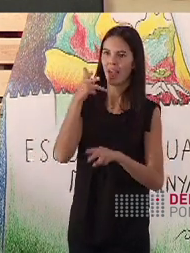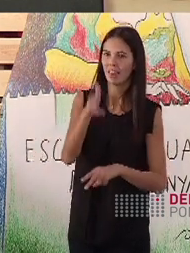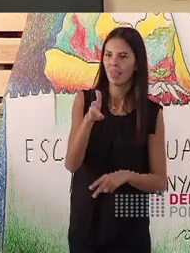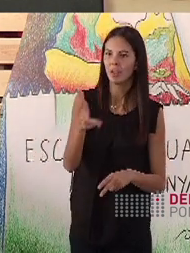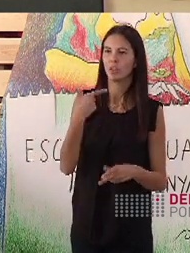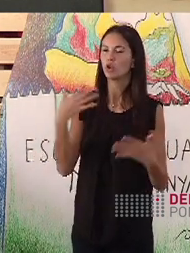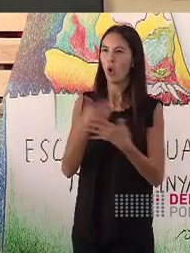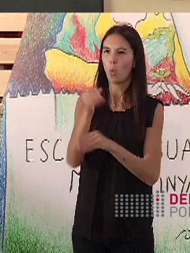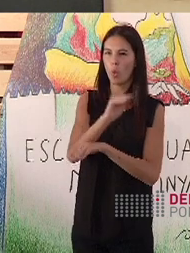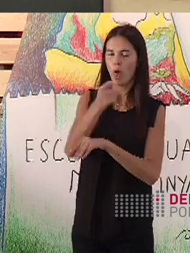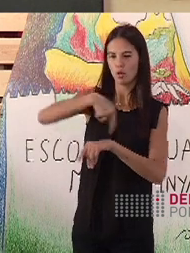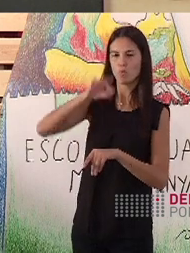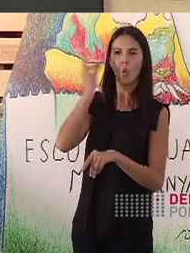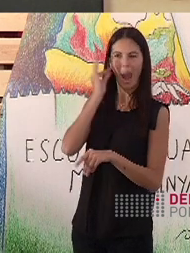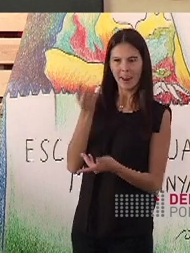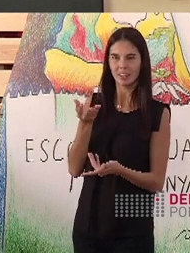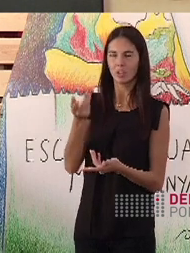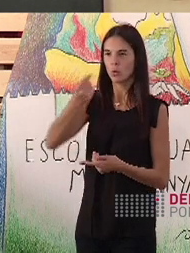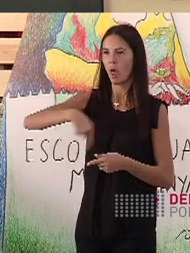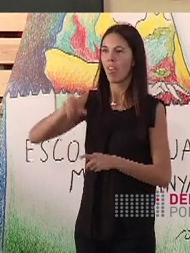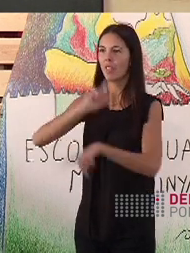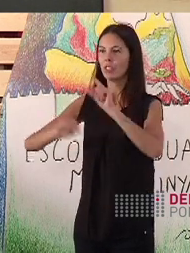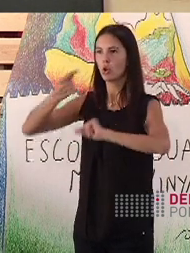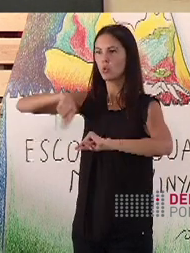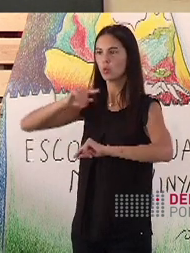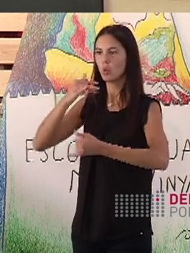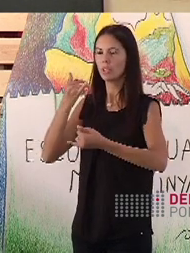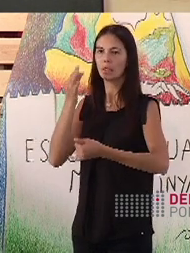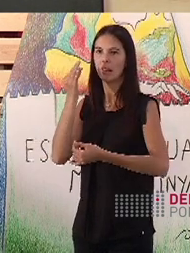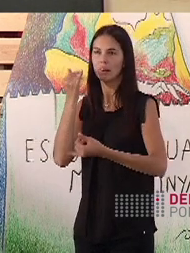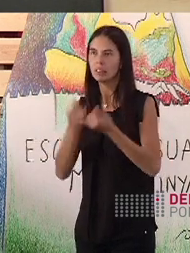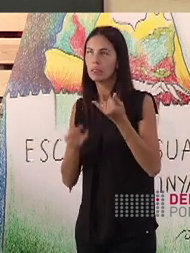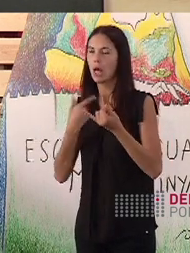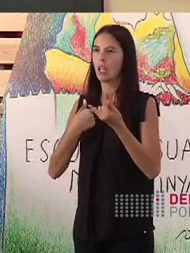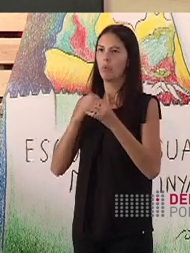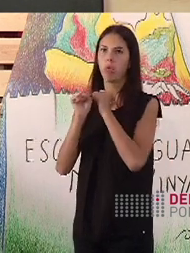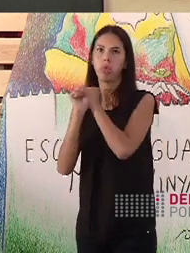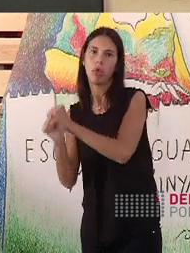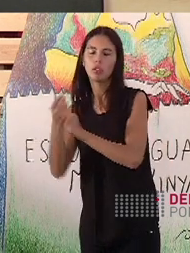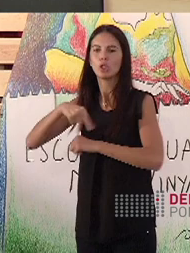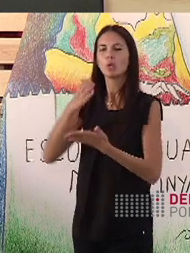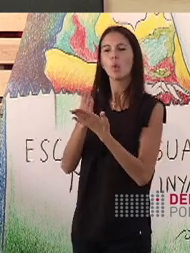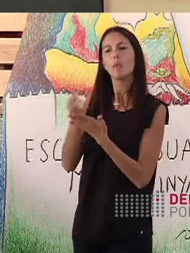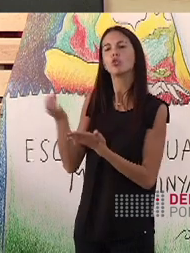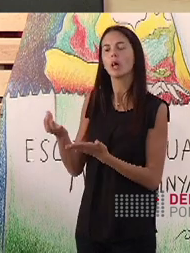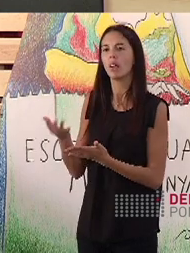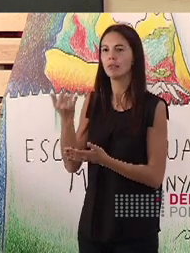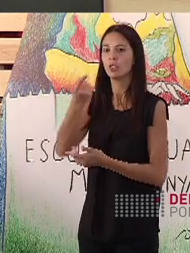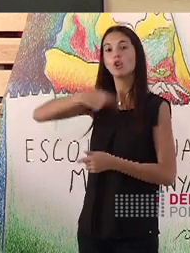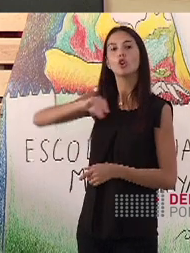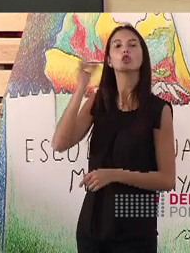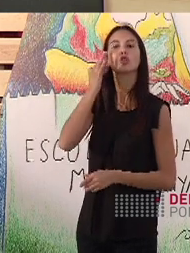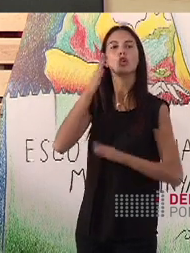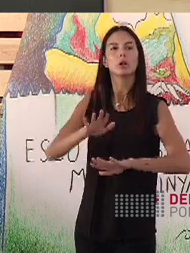recaen sobre nosotras, hablamos de que nuestras decisiones están condicionadas, lo que estudiamos, lo que dejamos de estudiar, nosotras, las que estamos